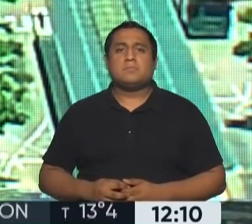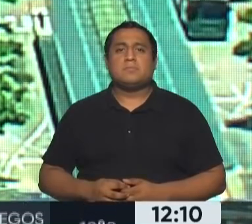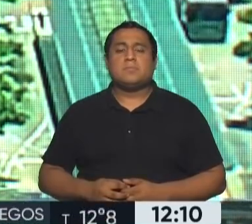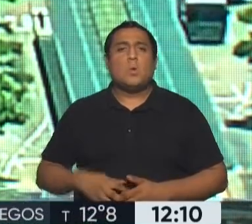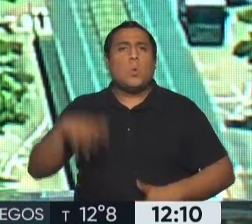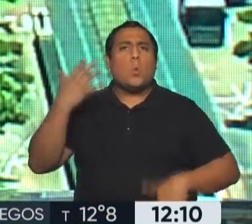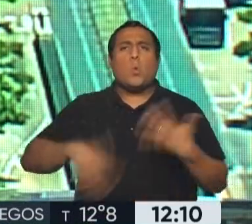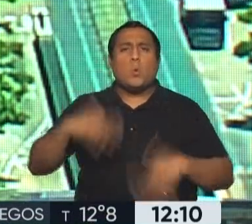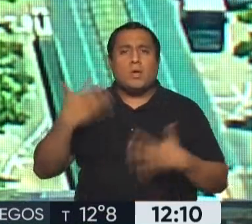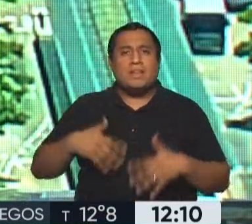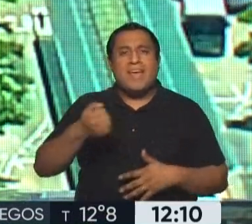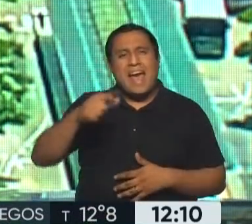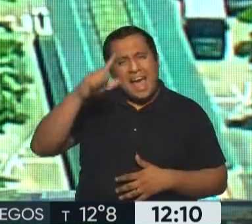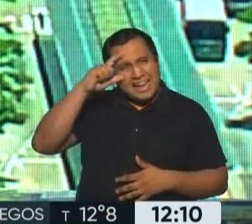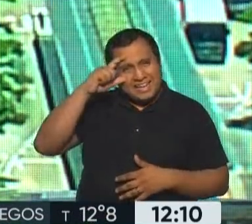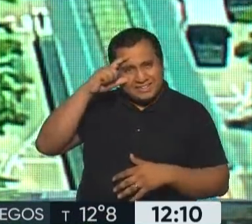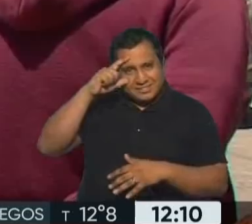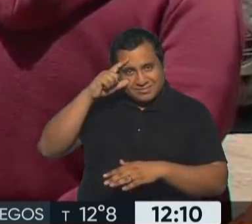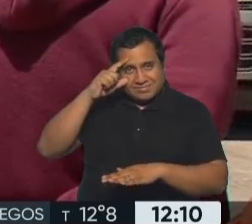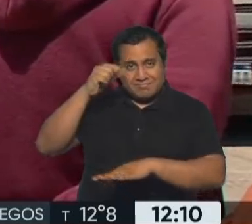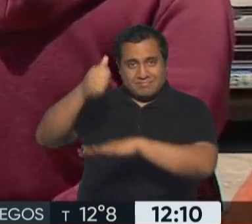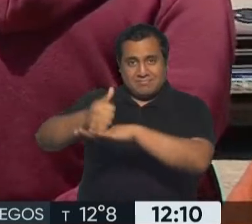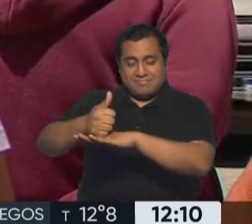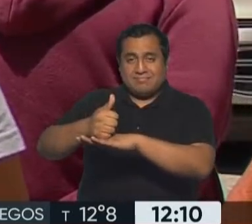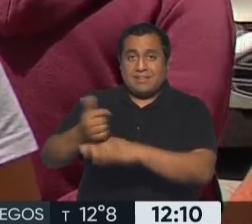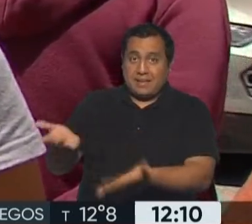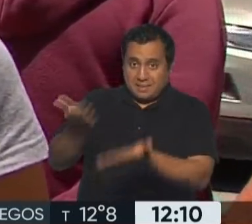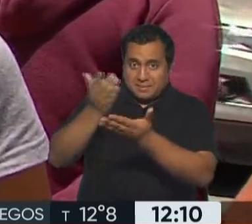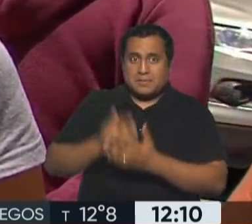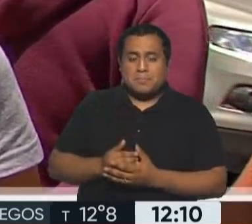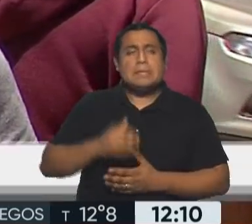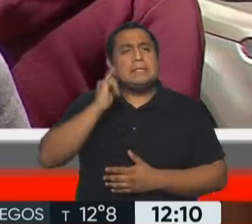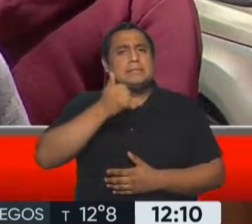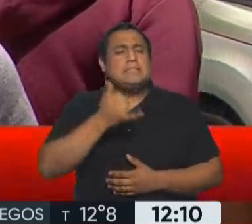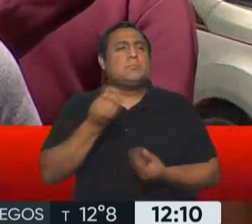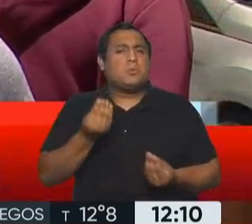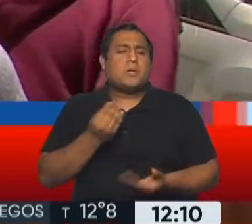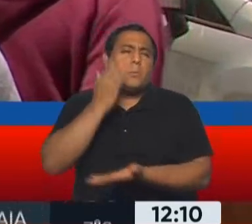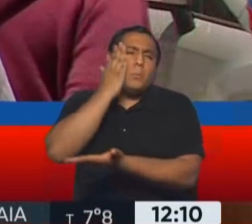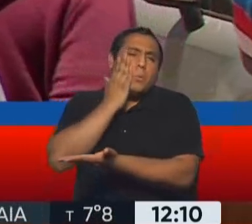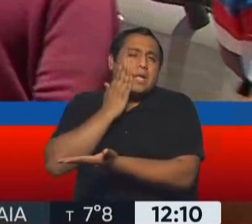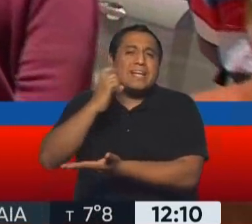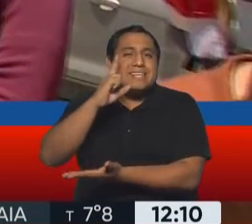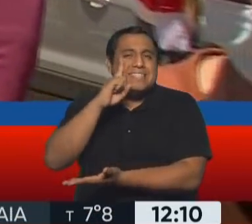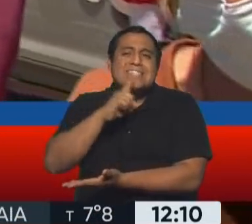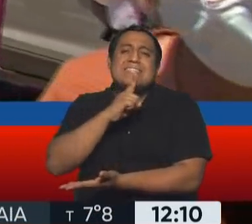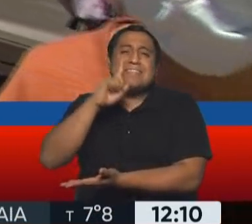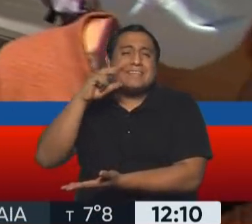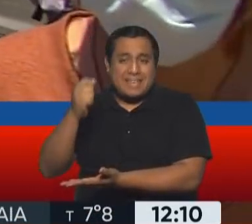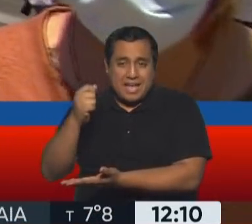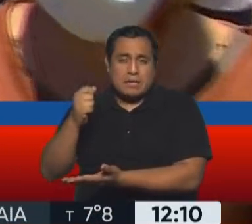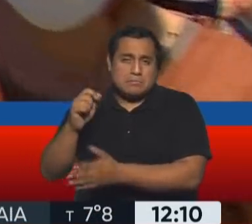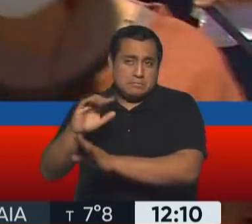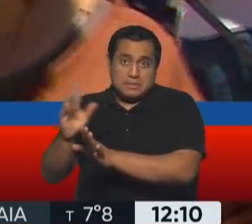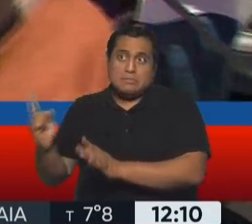Nos vamos urgente al móvil. Alejandra Corrales, adelante. Sí, Pablo, porque muy amablemente Cintia ha cedido unos minutos de su tiempo para